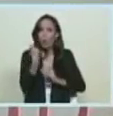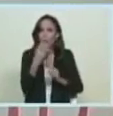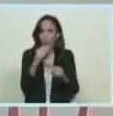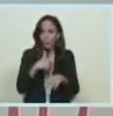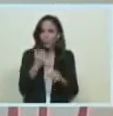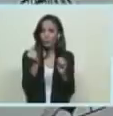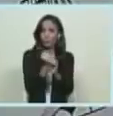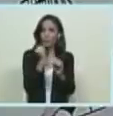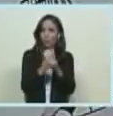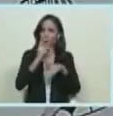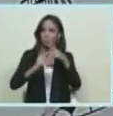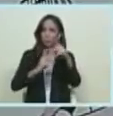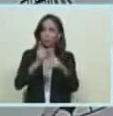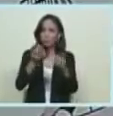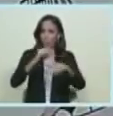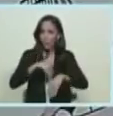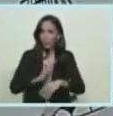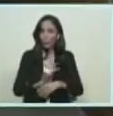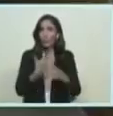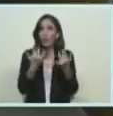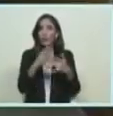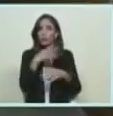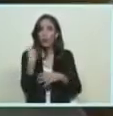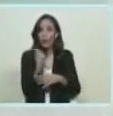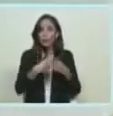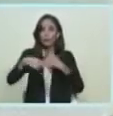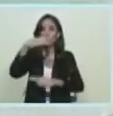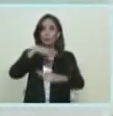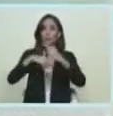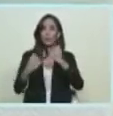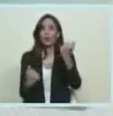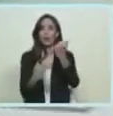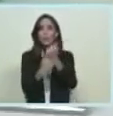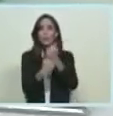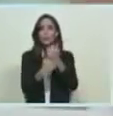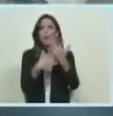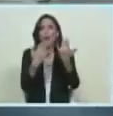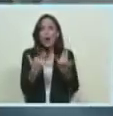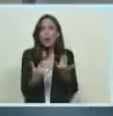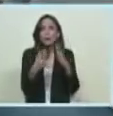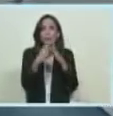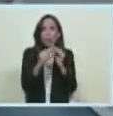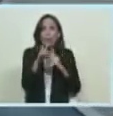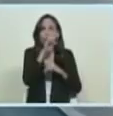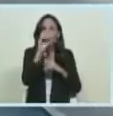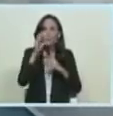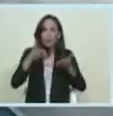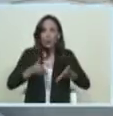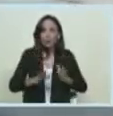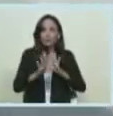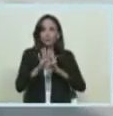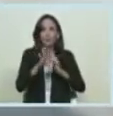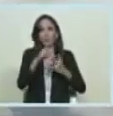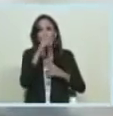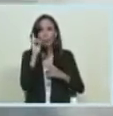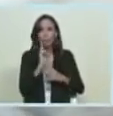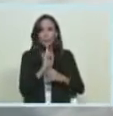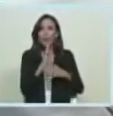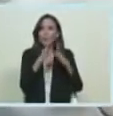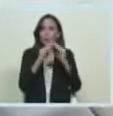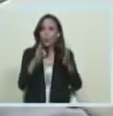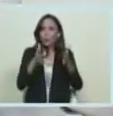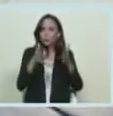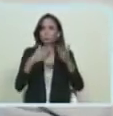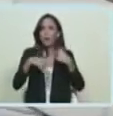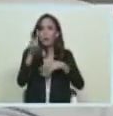población productiva. Es la hora de la juventud revolucionaria, es la hora de la juventud bicentenaria, es la hora de la juventud que quiere lograr